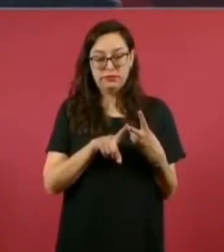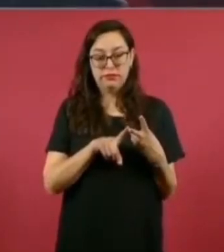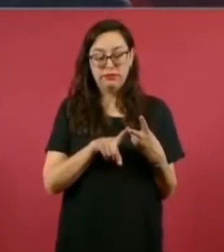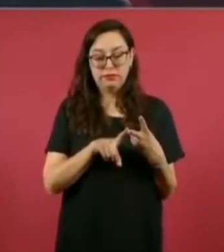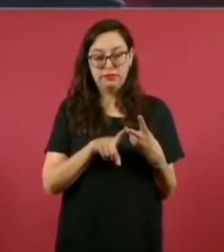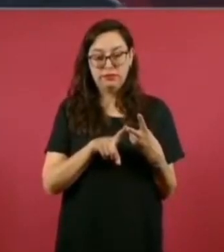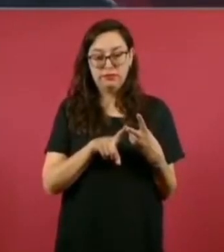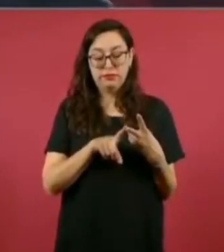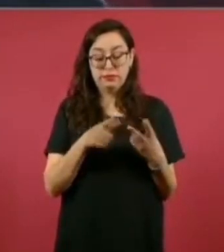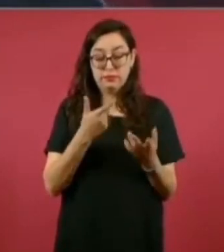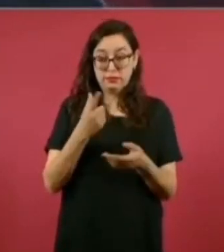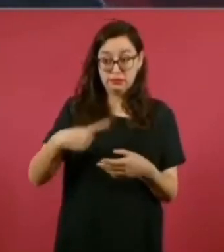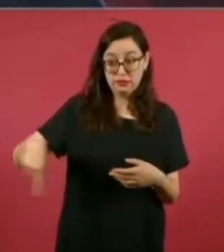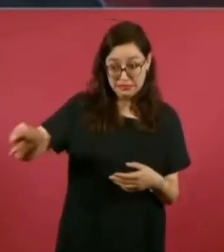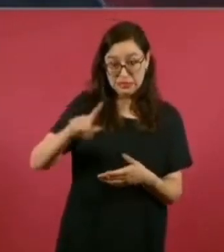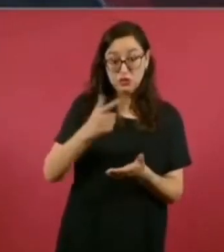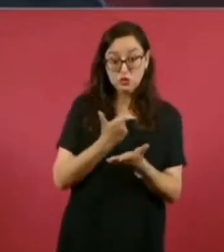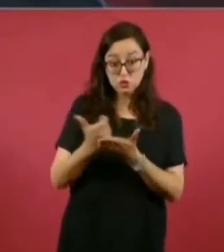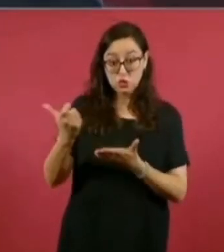de salario